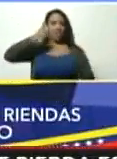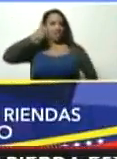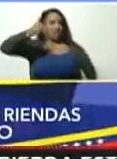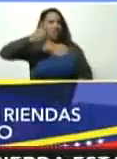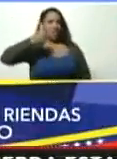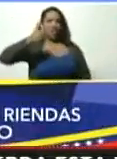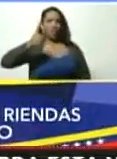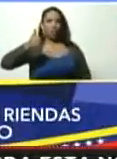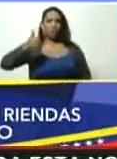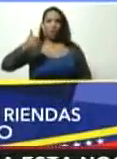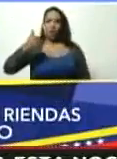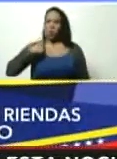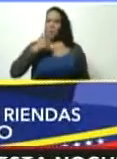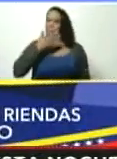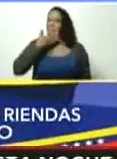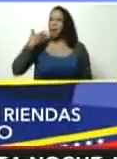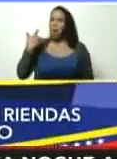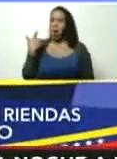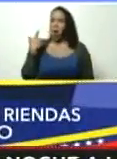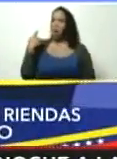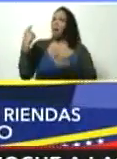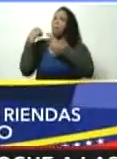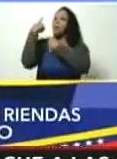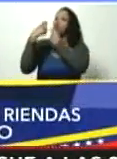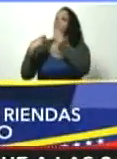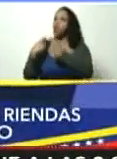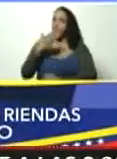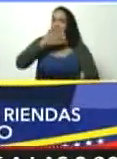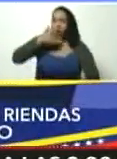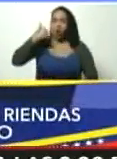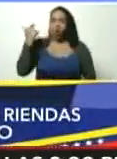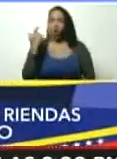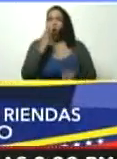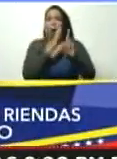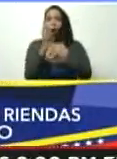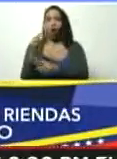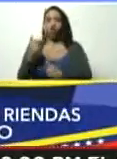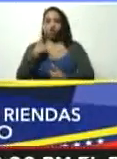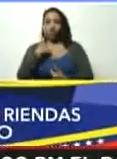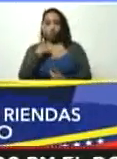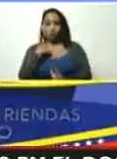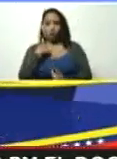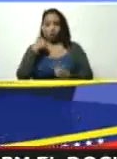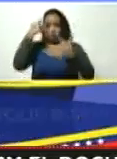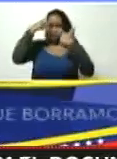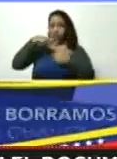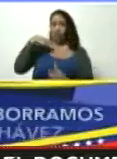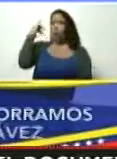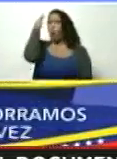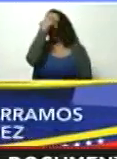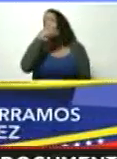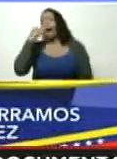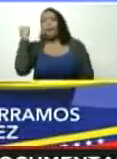No, porque yo estoy mejor en las encuestas. Porque yo soy más